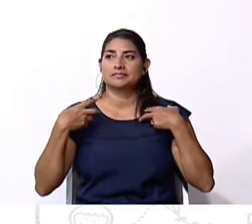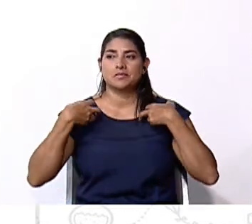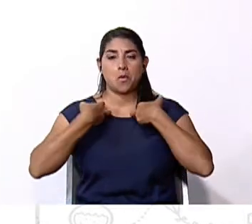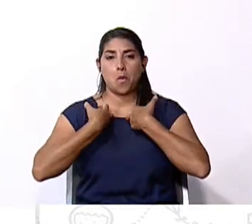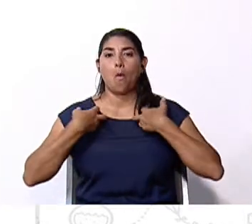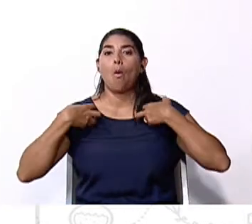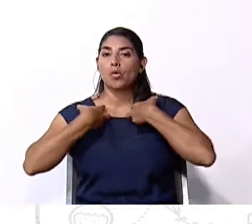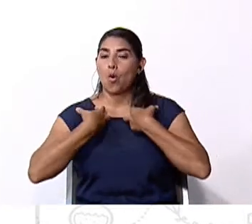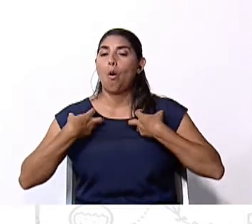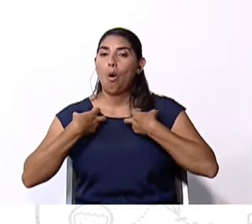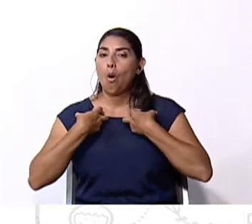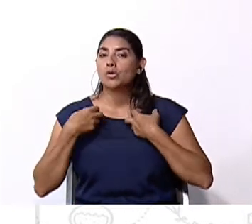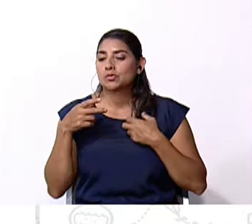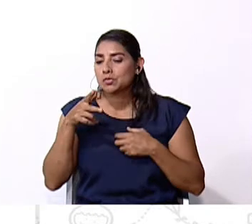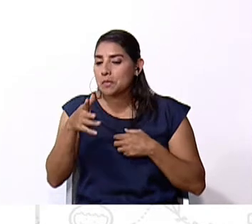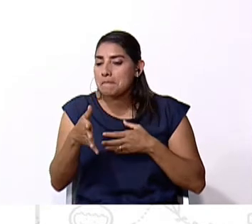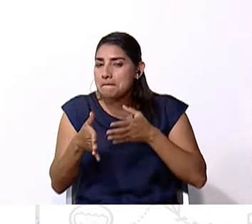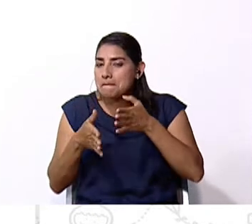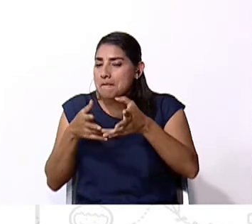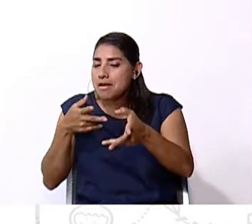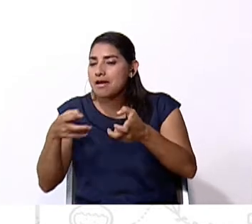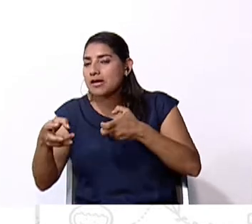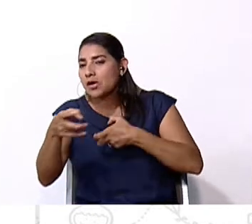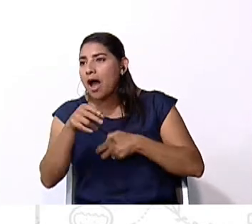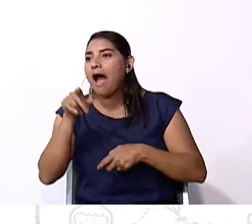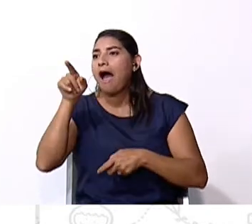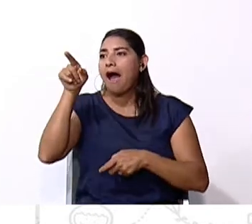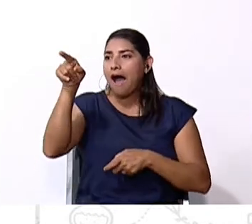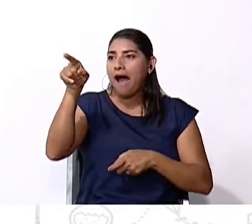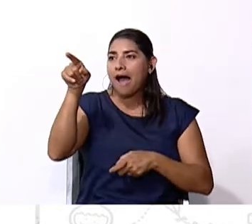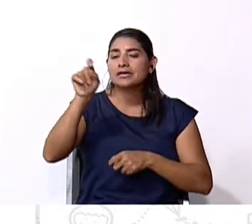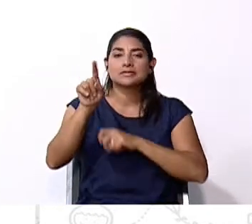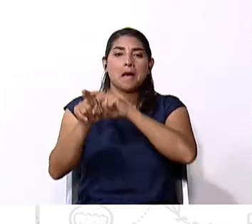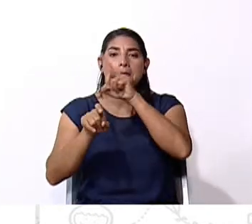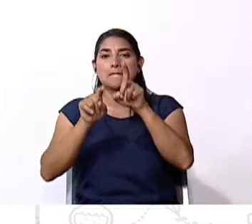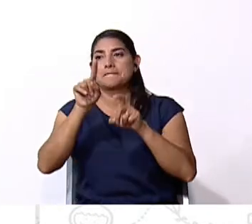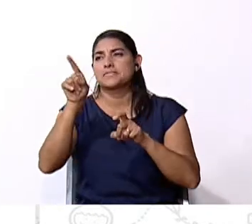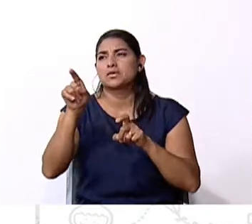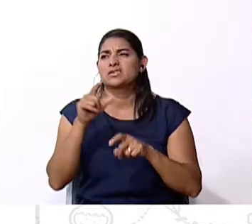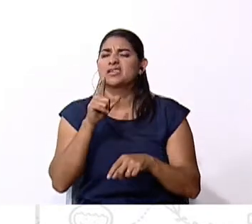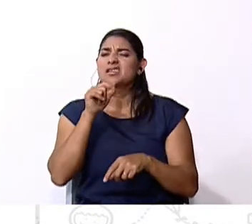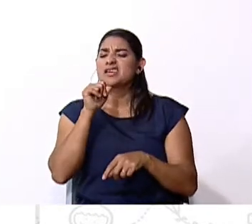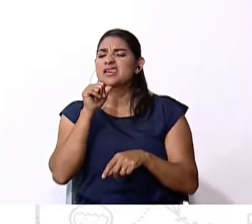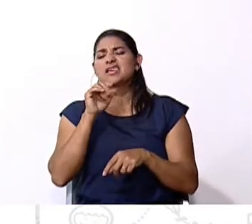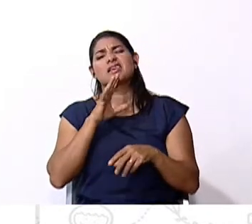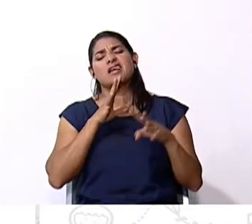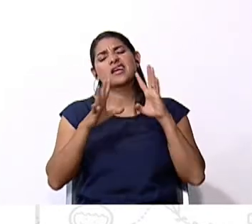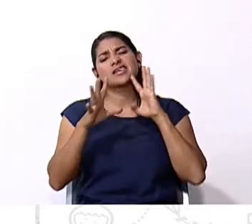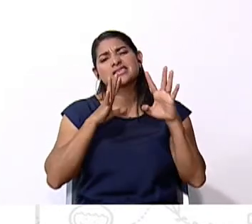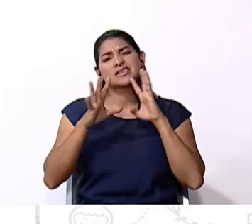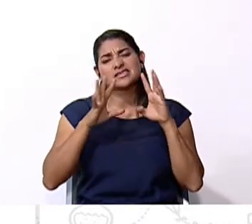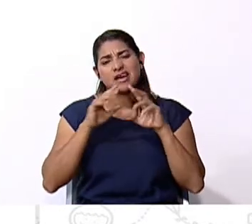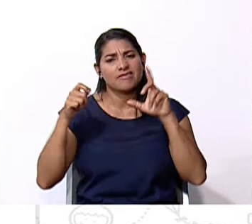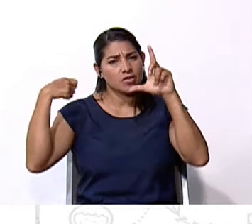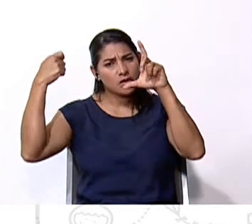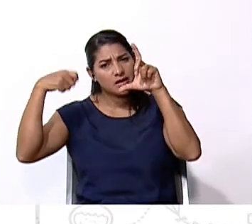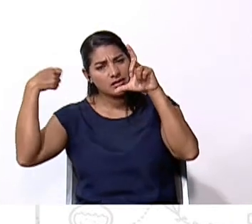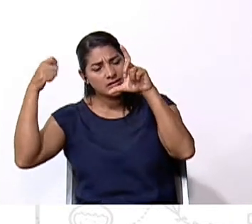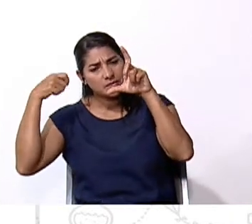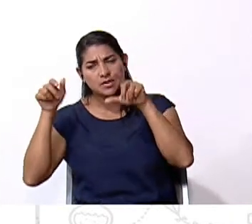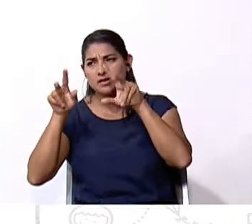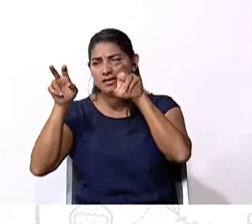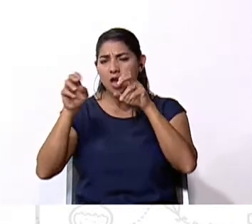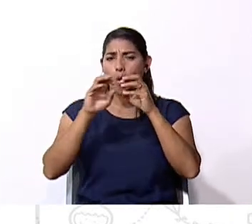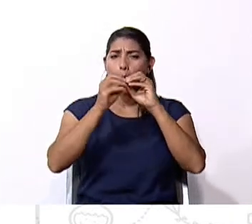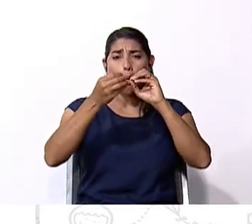De los osos perezosos. Y esa pregunta, ¿de quién o de quiénes se habla en